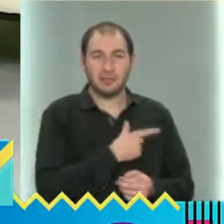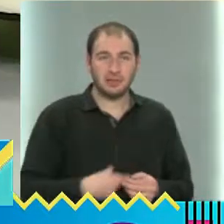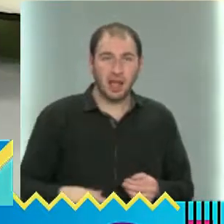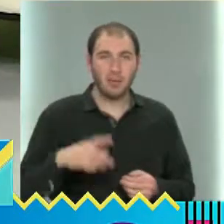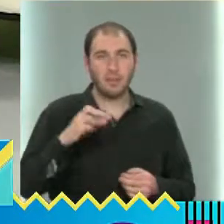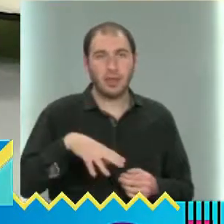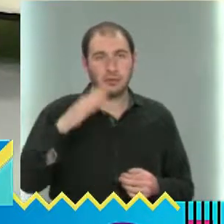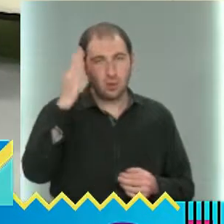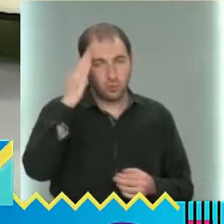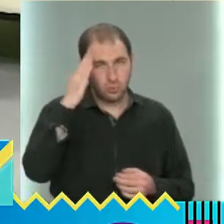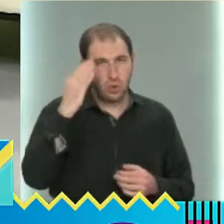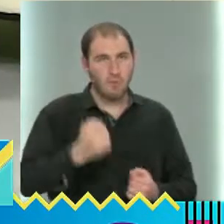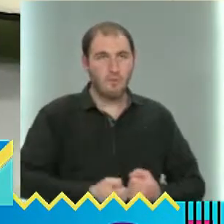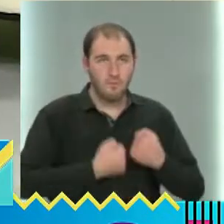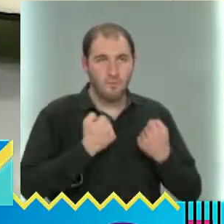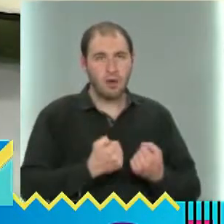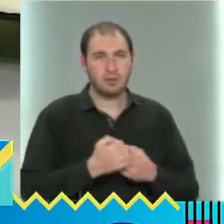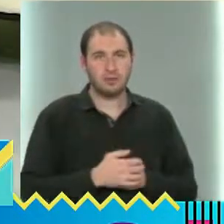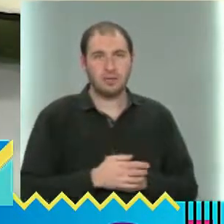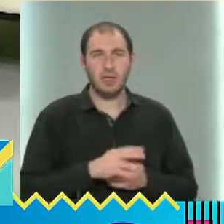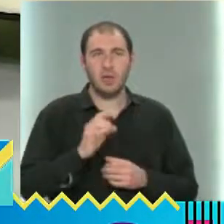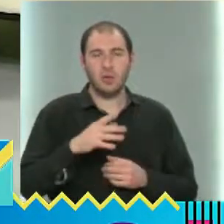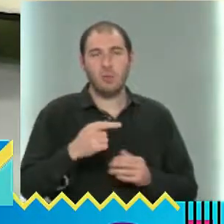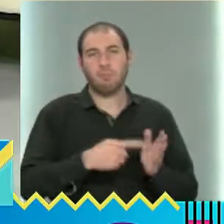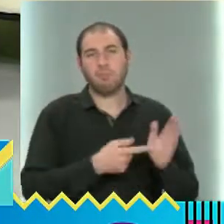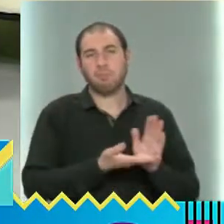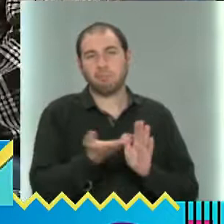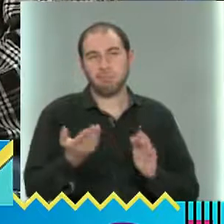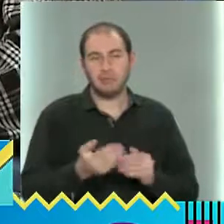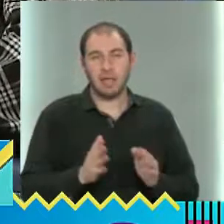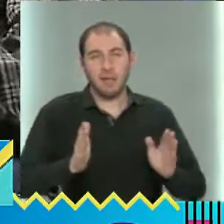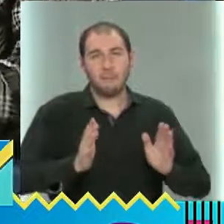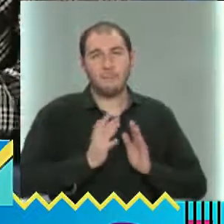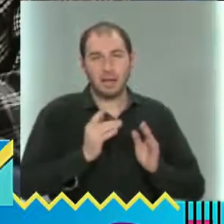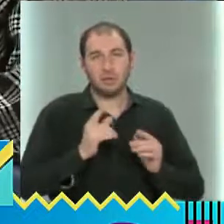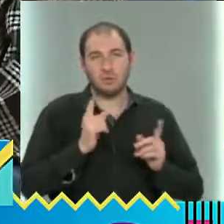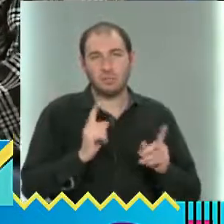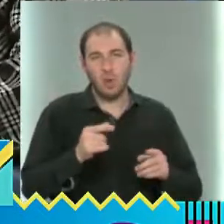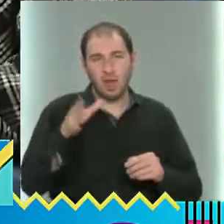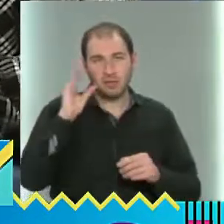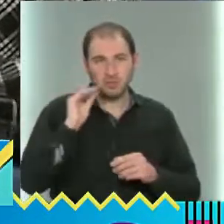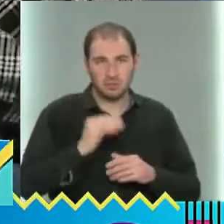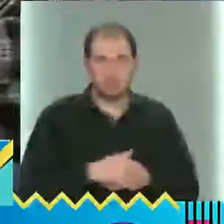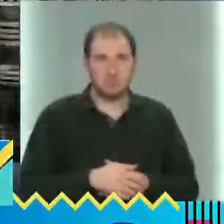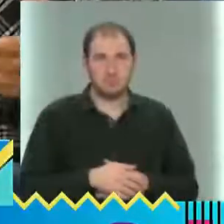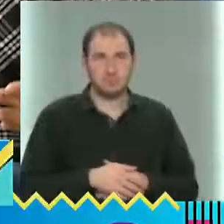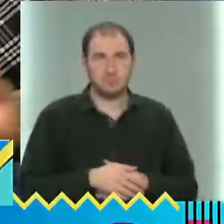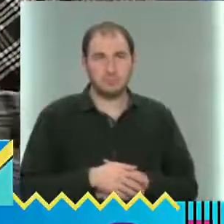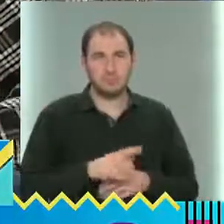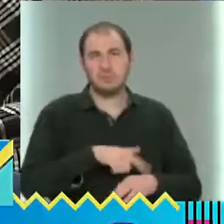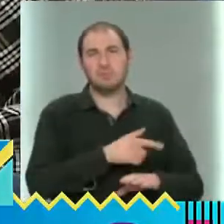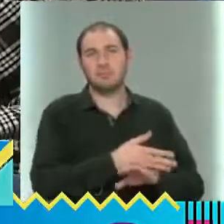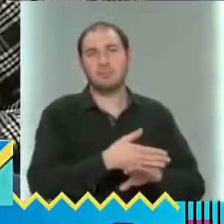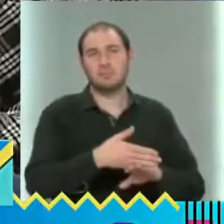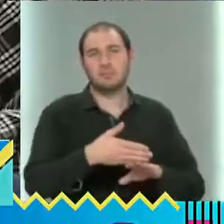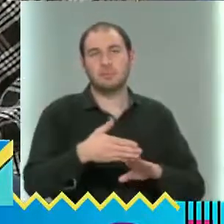política cultural fuerte, marcada, que no sea el show del impacto como fue anoche, sino a largo plazo, ¿no?